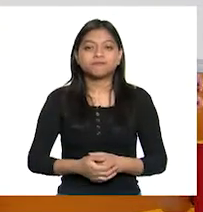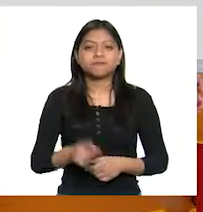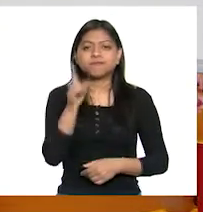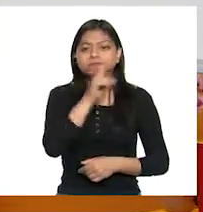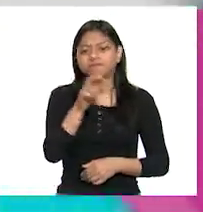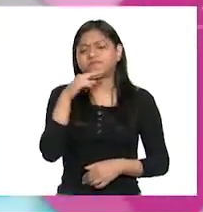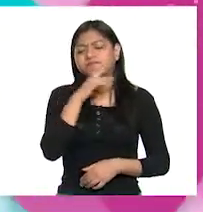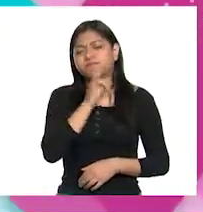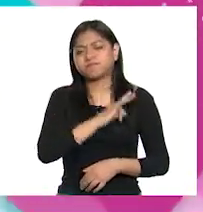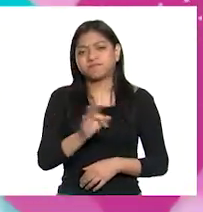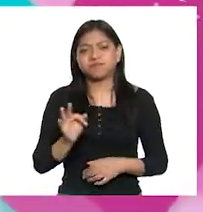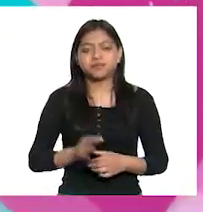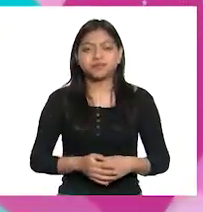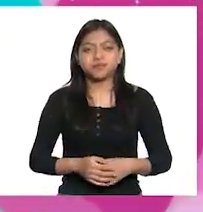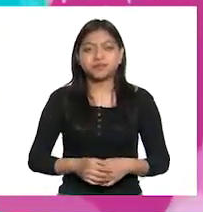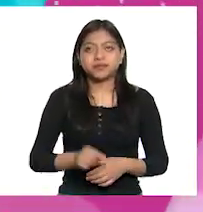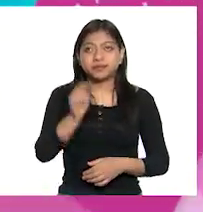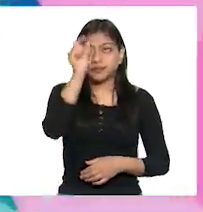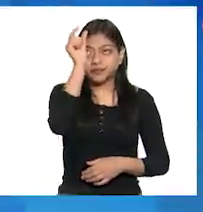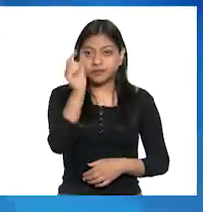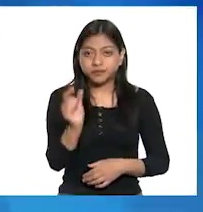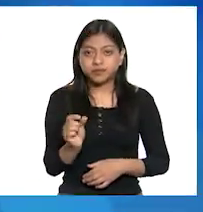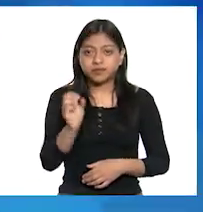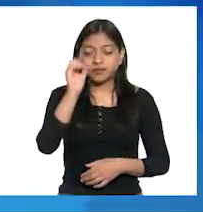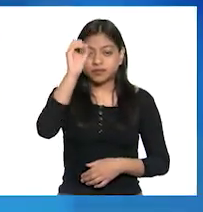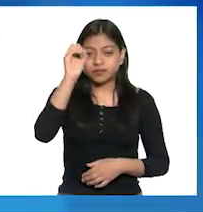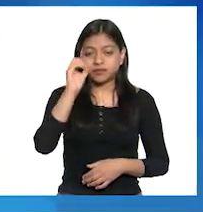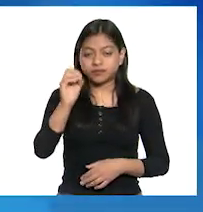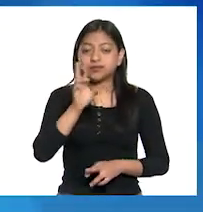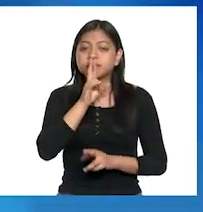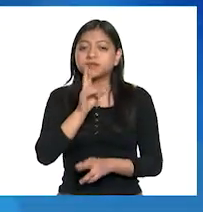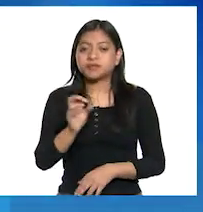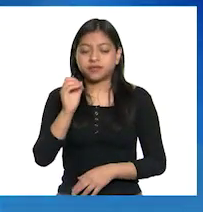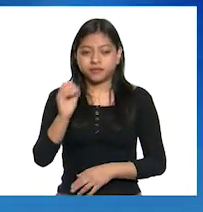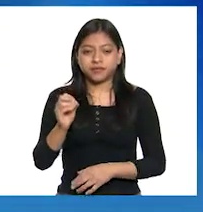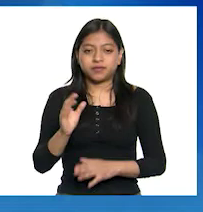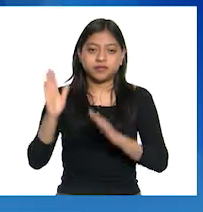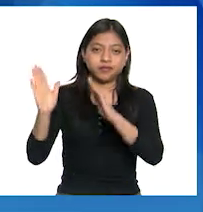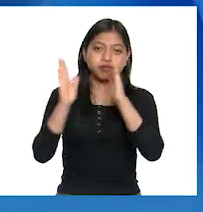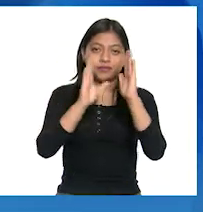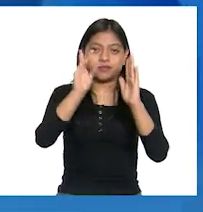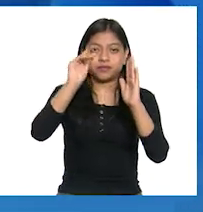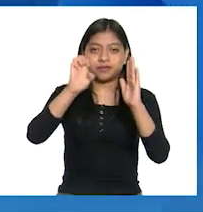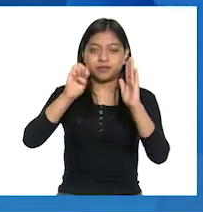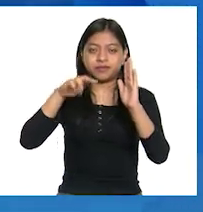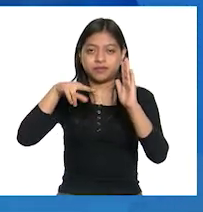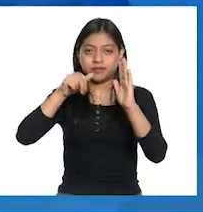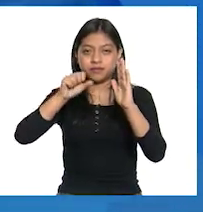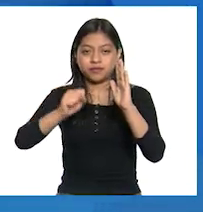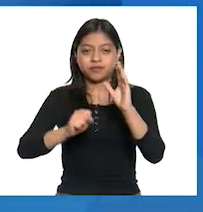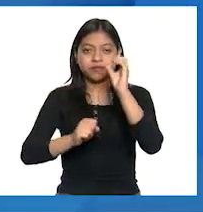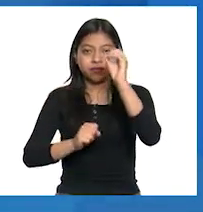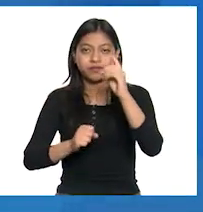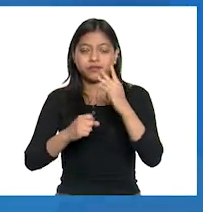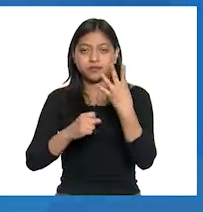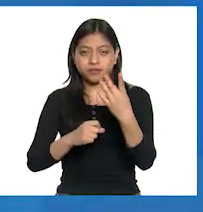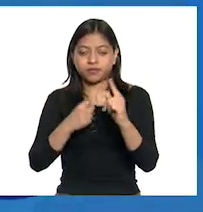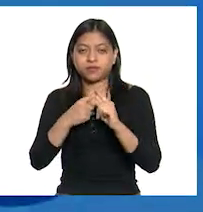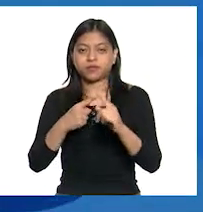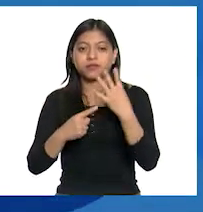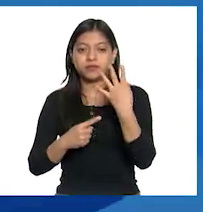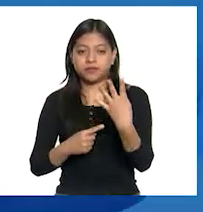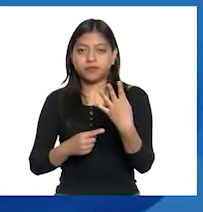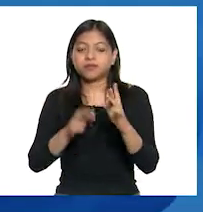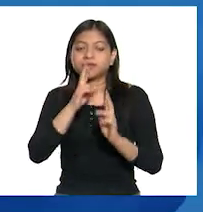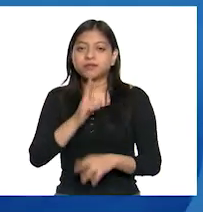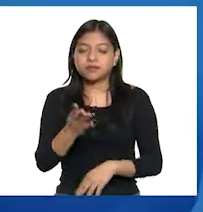muy rápida. Unidades, 0, 0, 0, 0. 0. 0. Decenas. 0, 4 más 5, 9. 9. Y tenemos